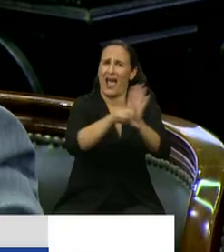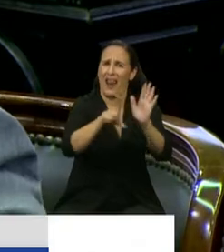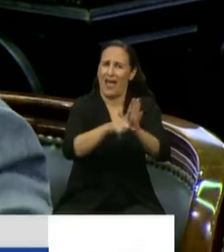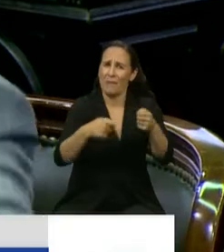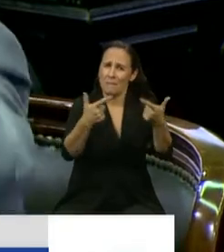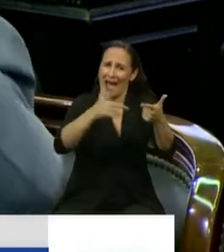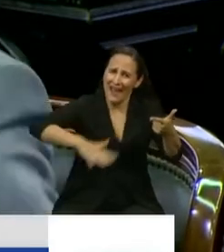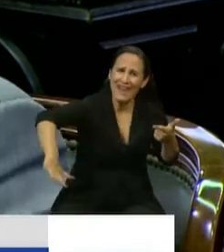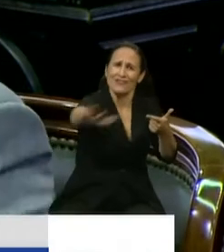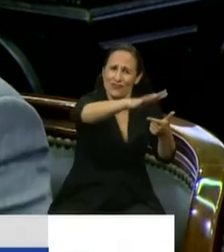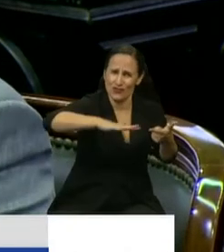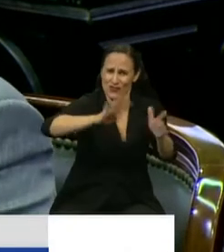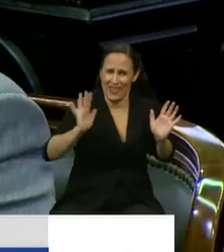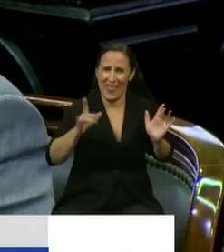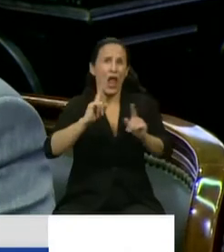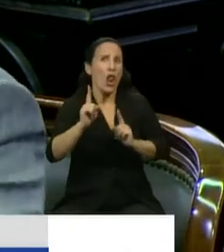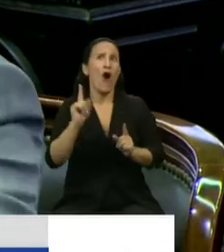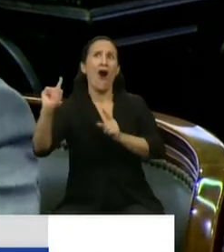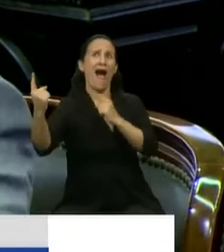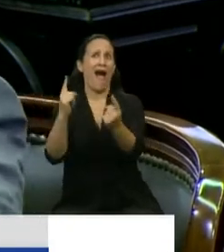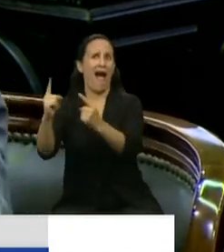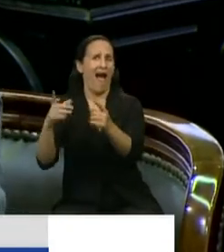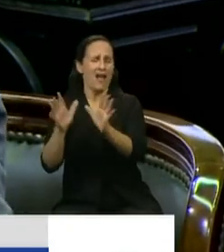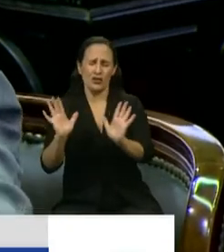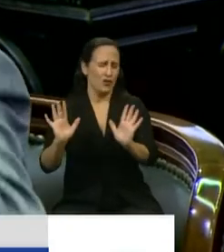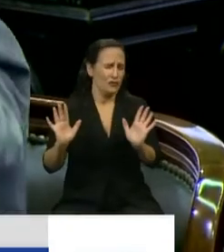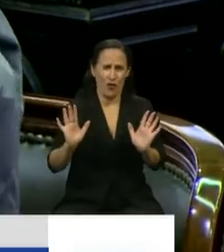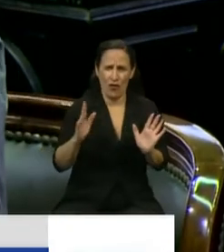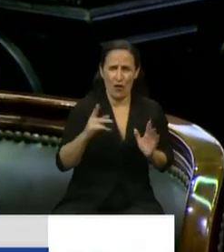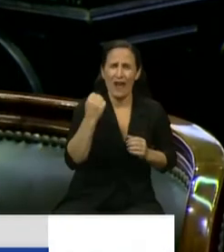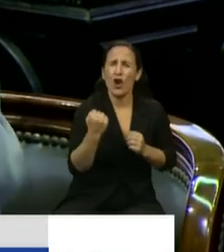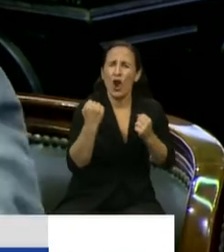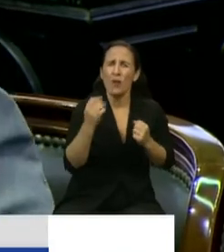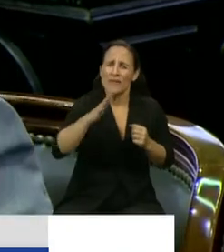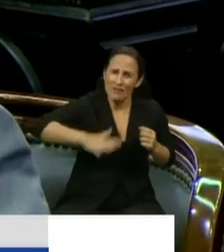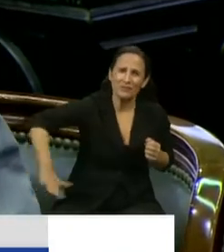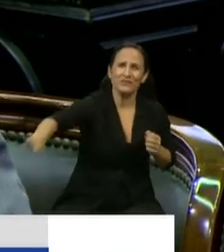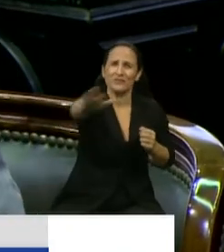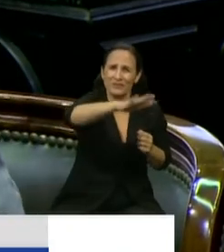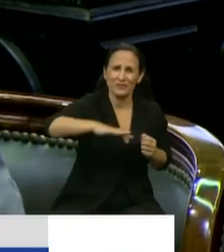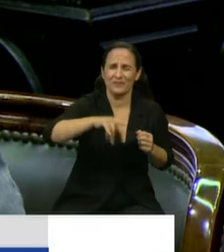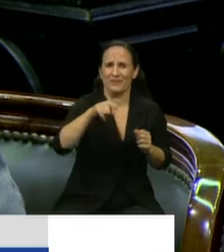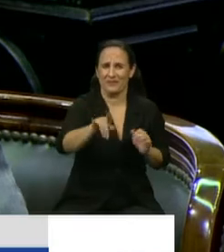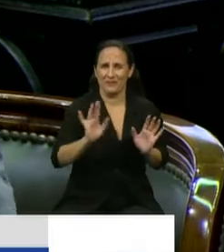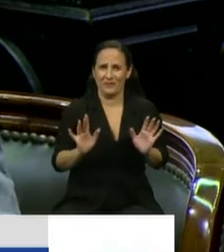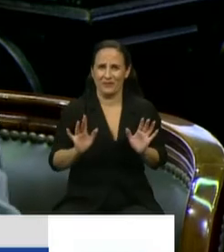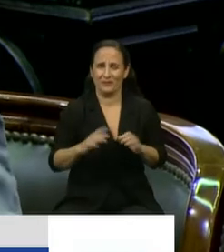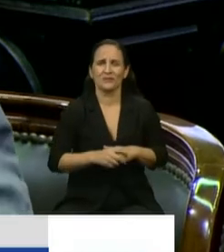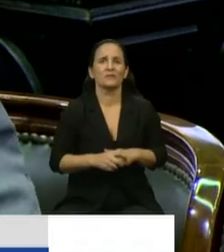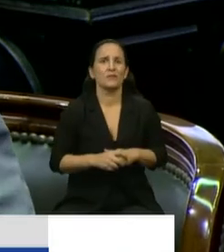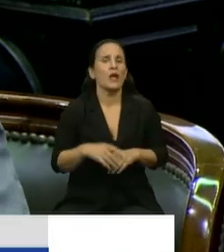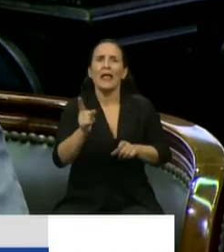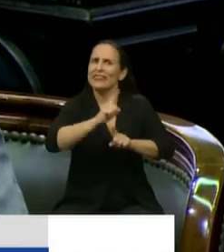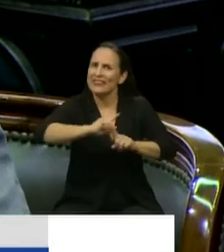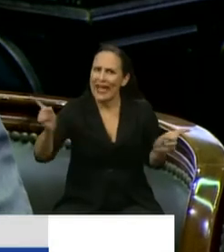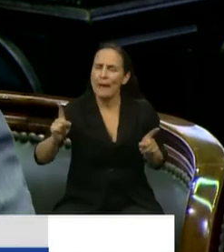de individualismo ni de protección de intereses económicos de las actividades económicas que se han aprovechado algunos empresarios. Ni tampoco hemos